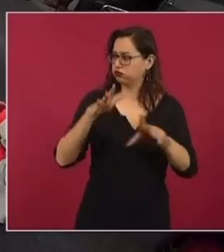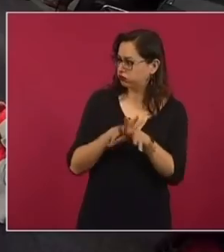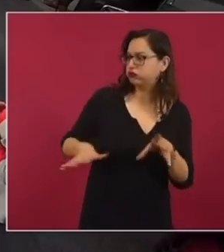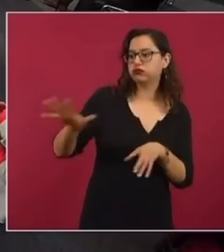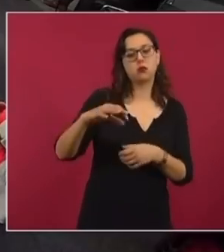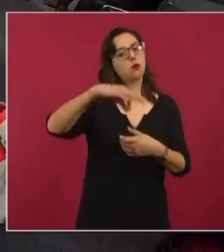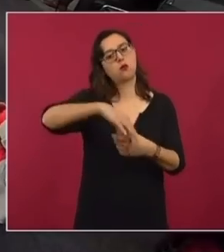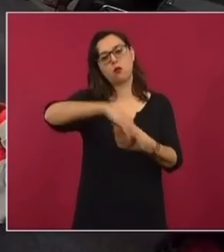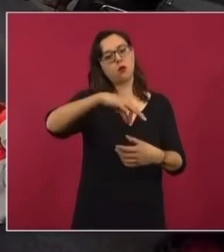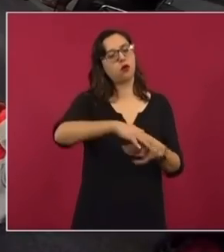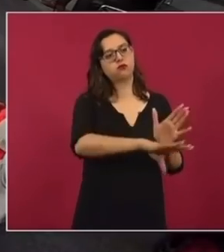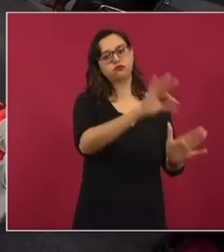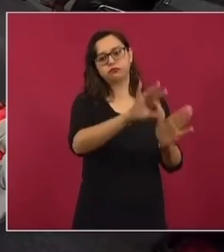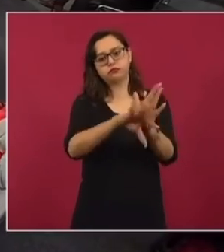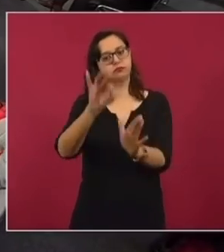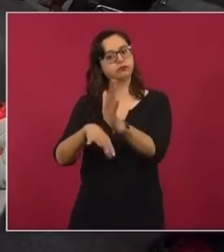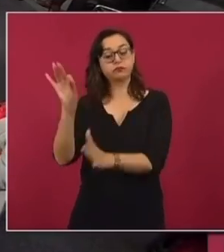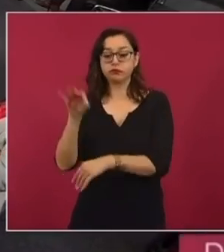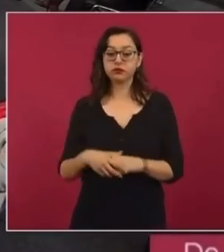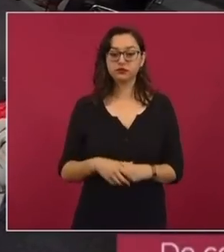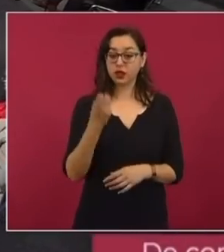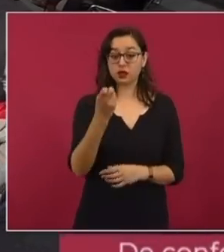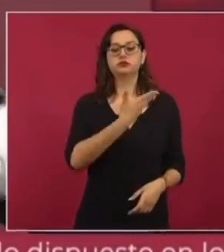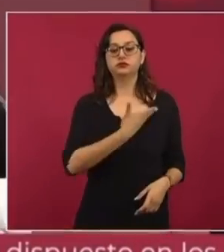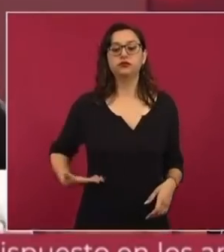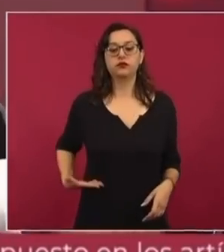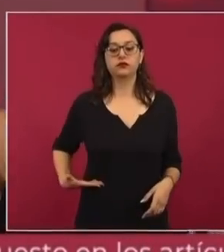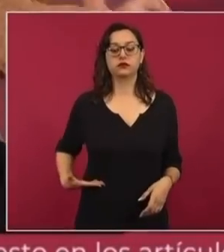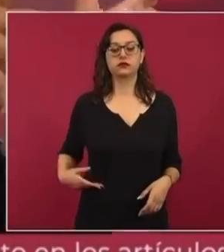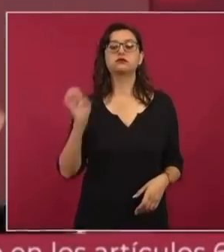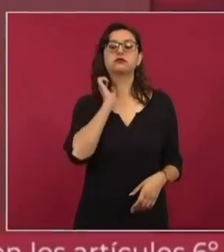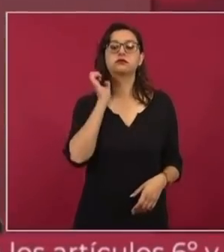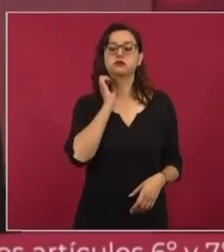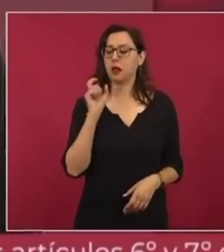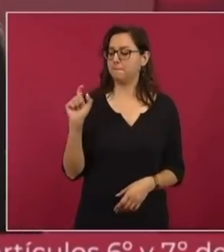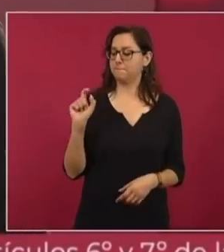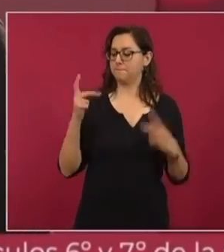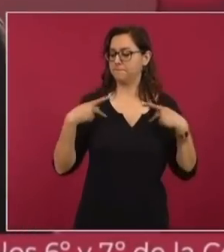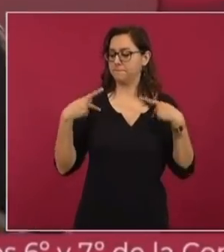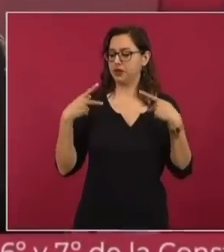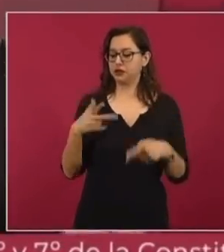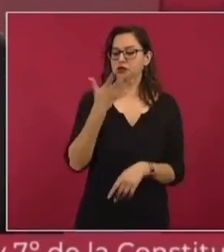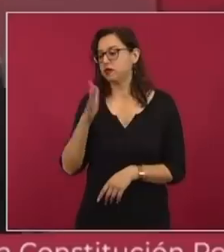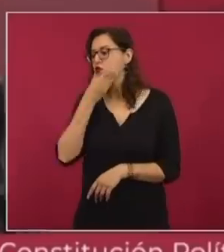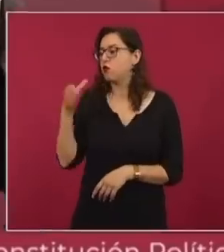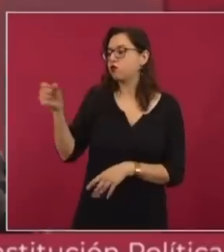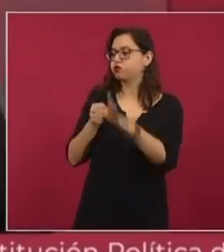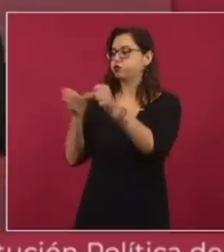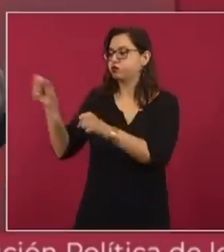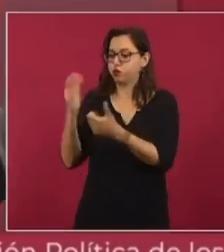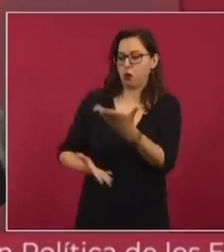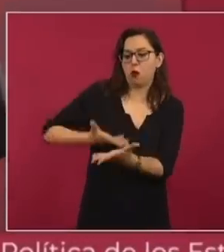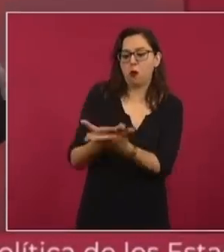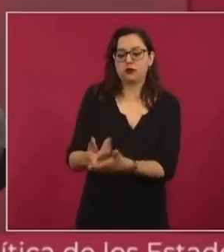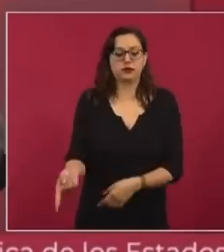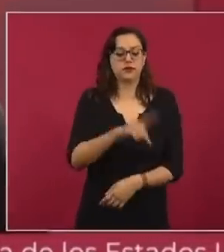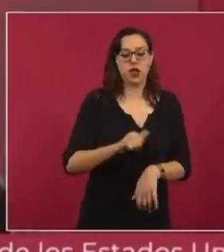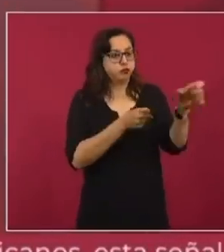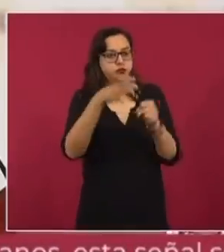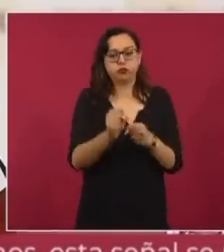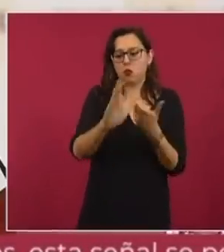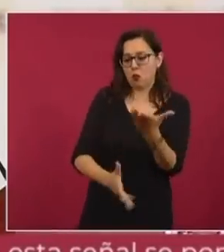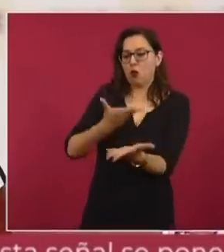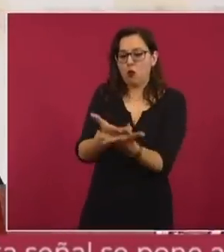son. Le estoy proponiendo que el Ejecutivo haga una propuesta de 20, 10 mujeres, 10 hombres. El Judicial, pero lo